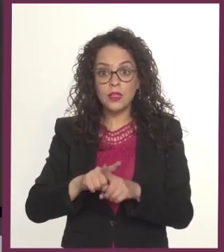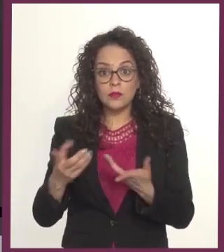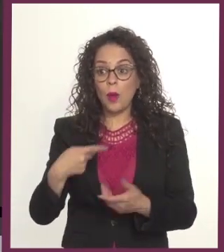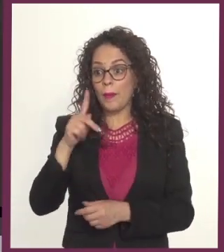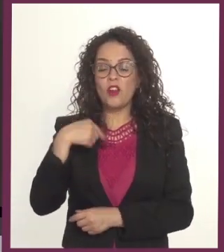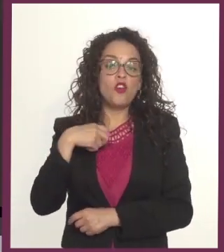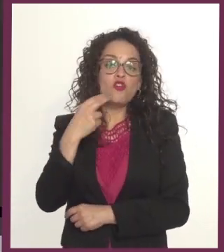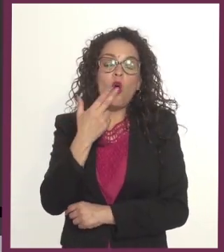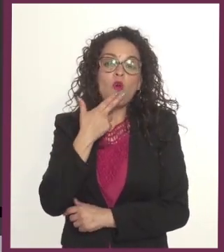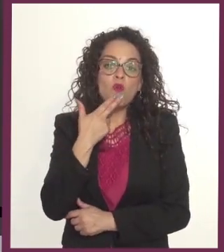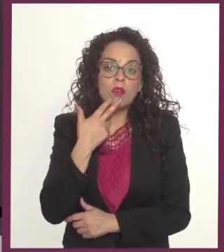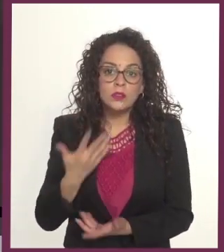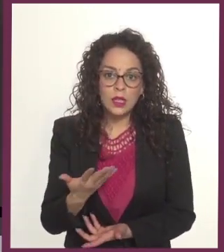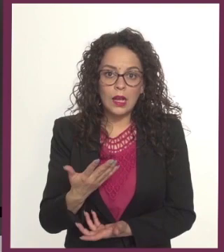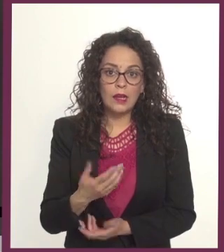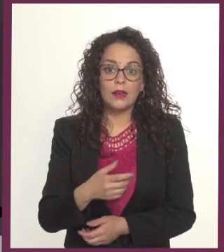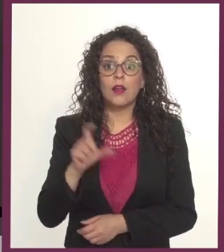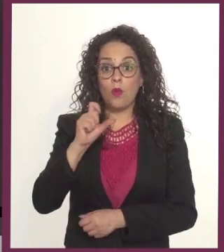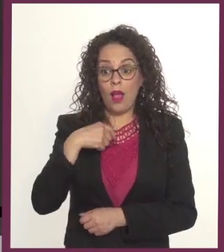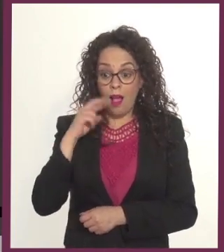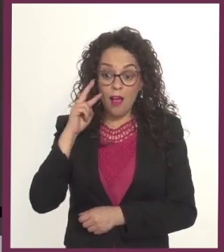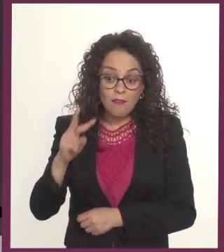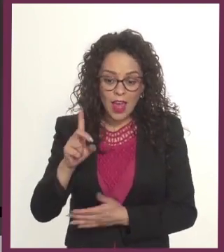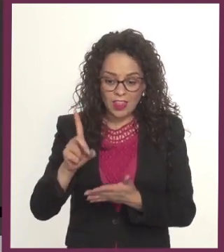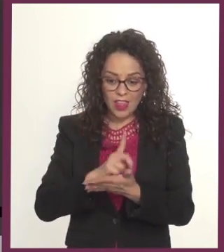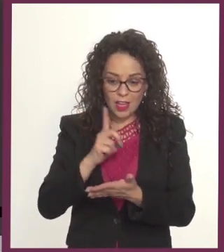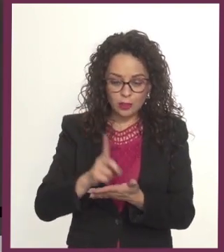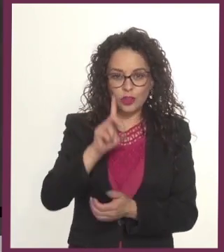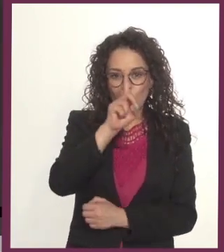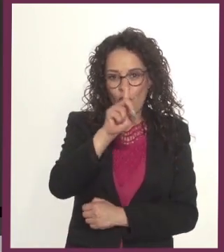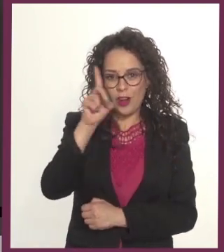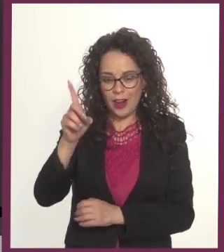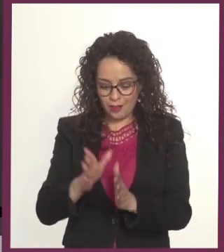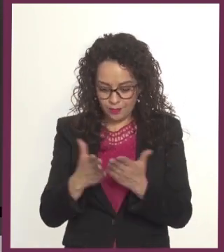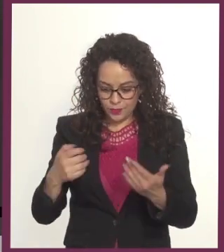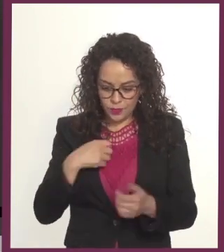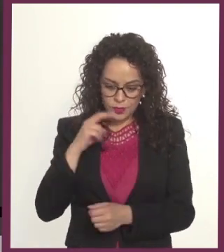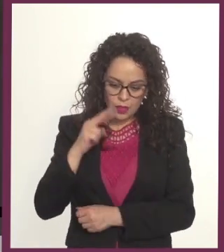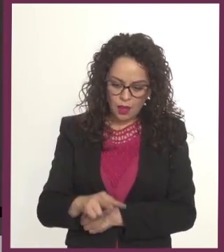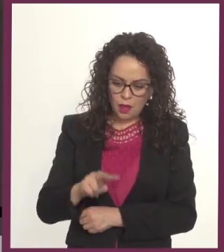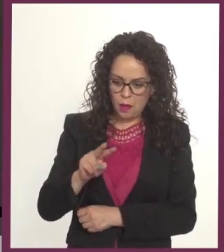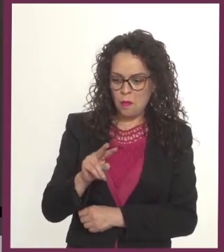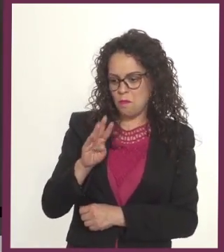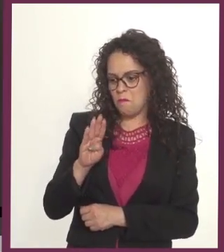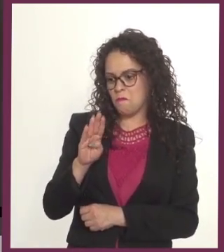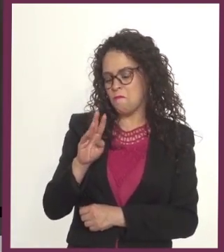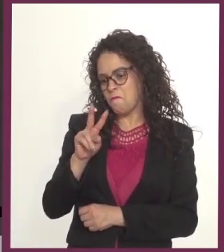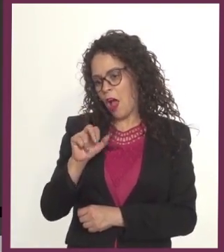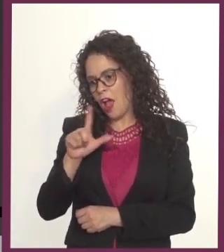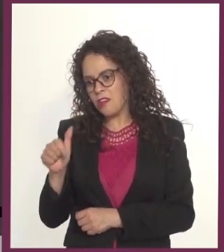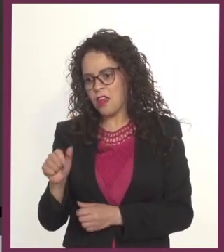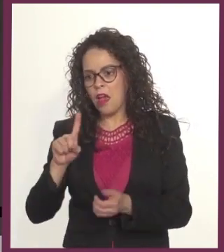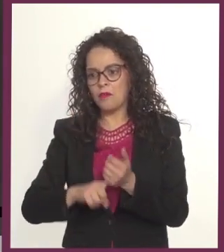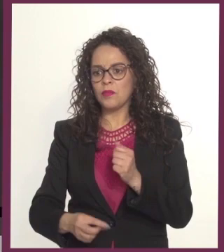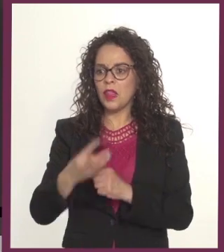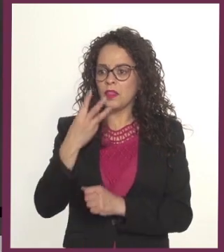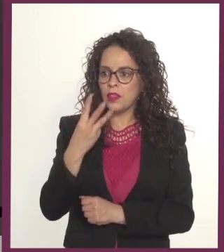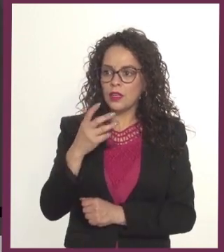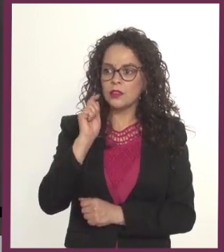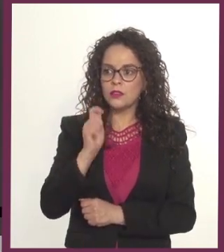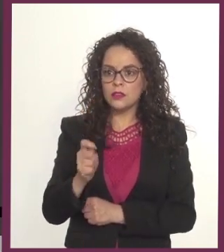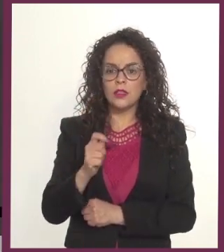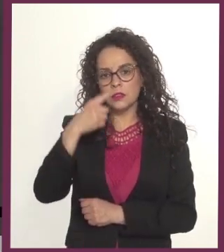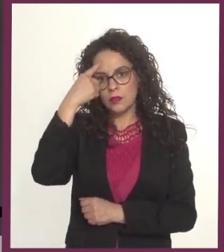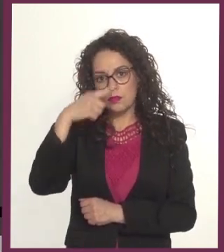yo no uso. Y si me pongo a ver el diccionario, veo que vaya es una palabra que tiene tres acepciones, que puede ser una